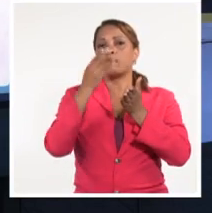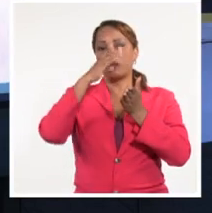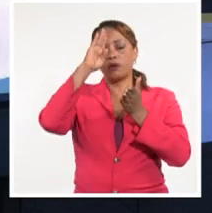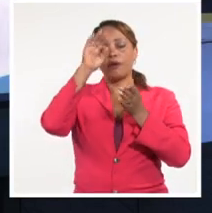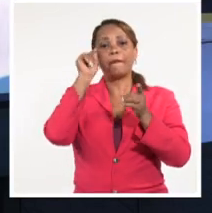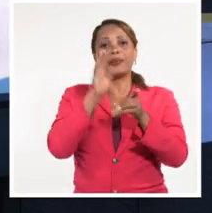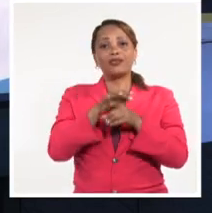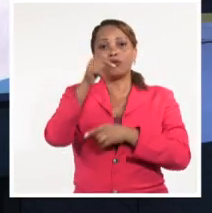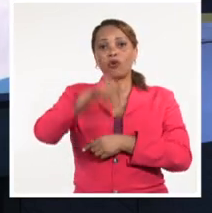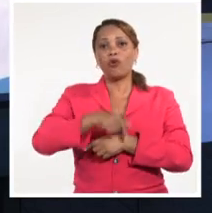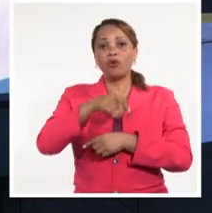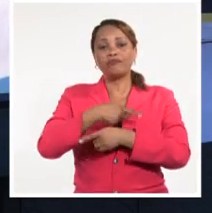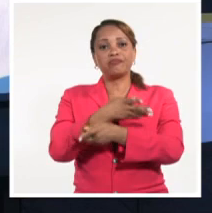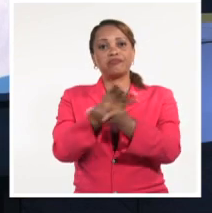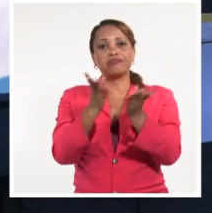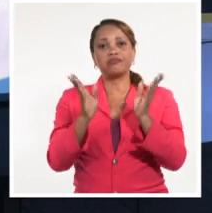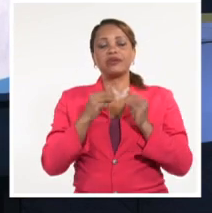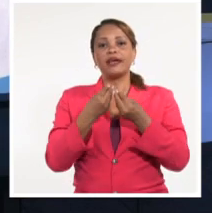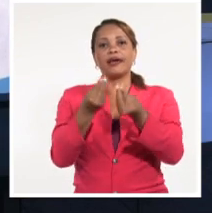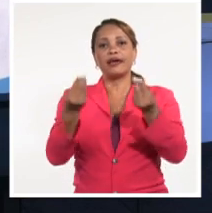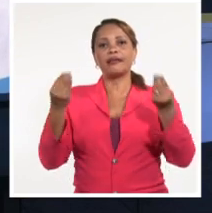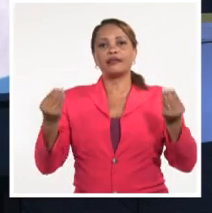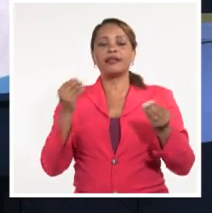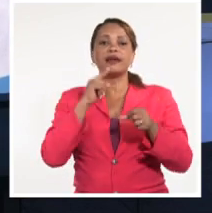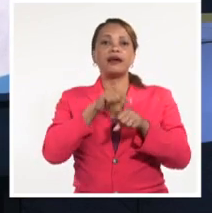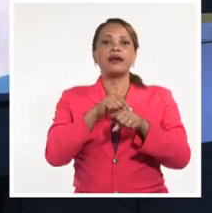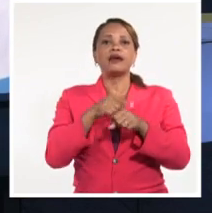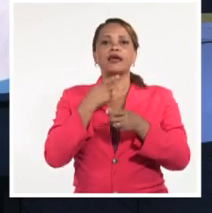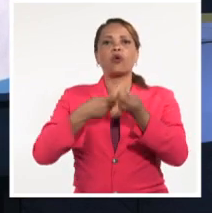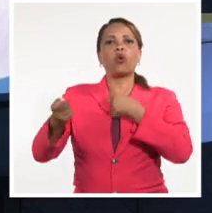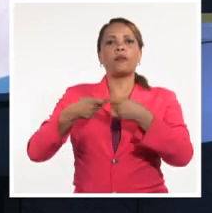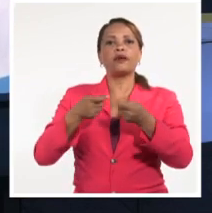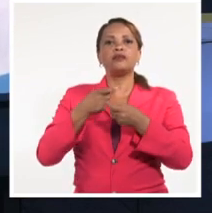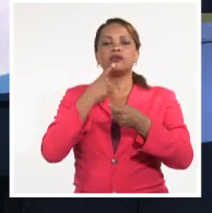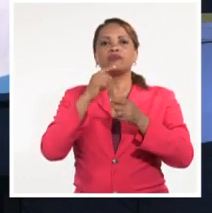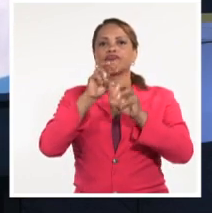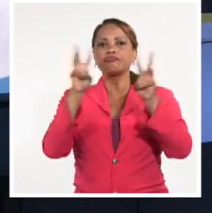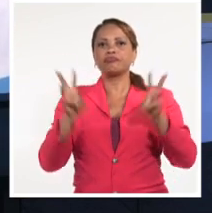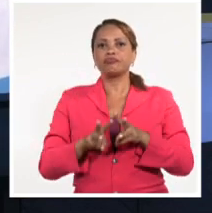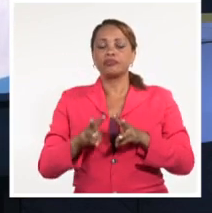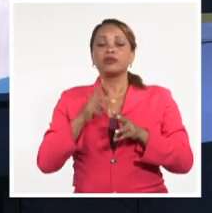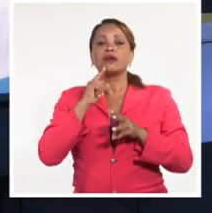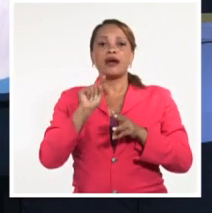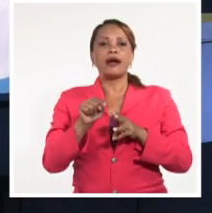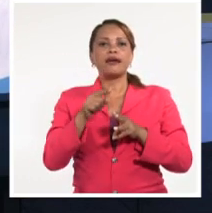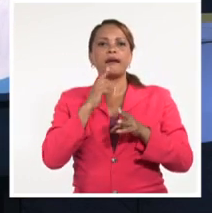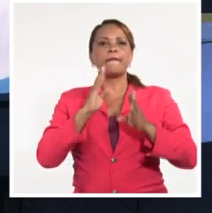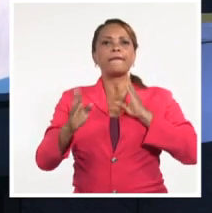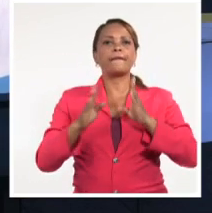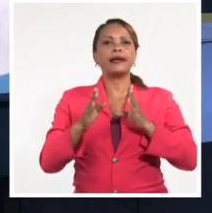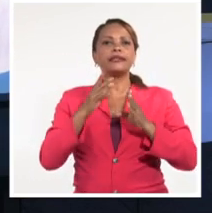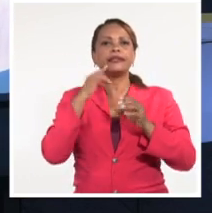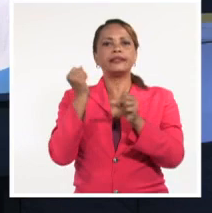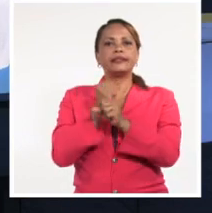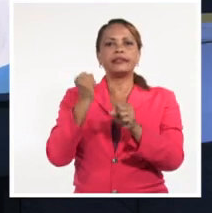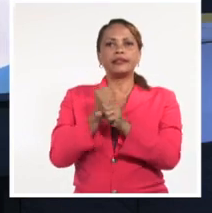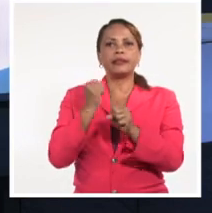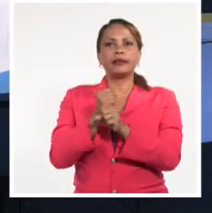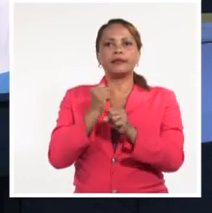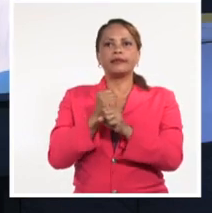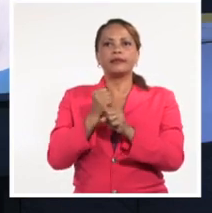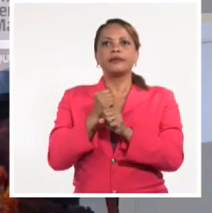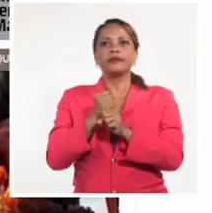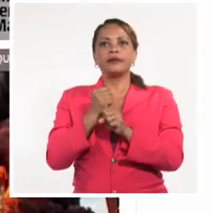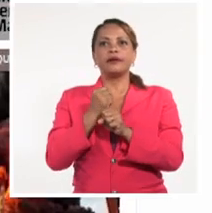el servicio de distribución y entrega de última milla de comercio electrónico transfronterizo como parte de su rol de operador logístico